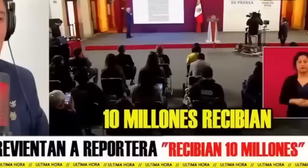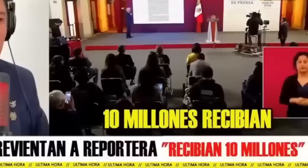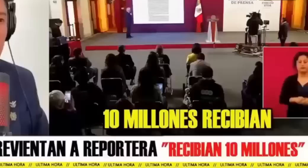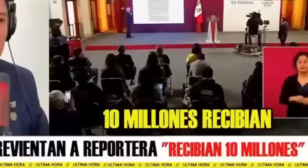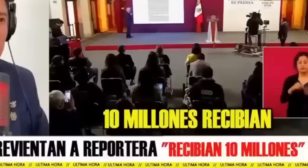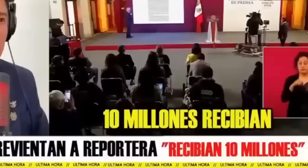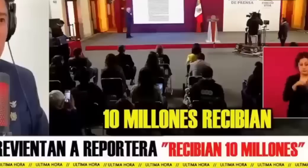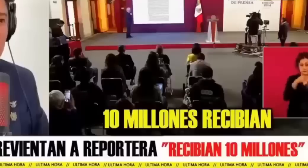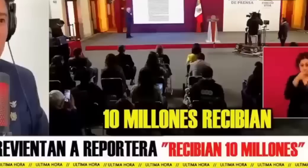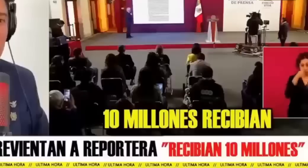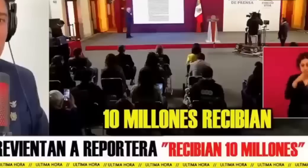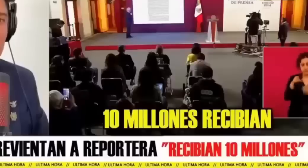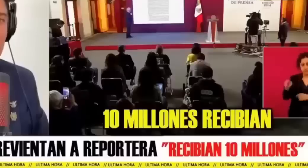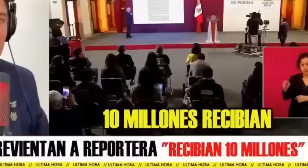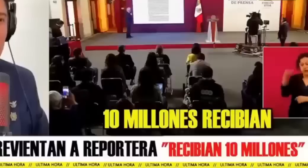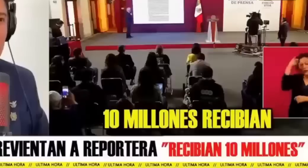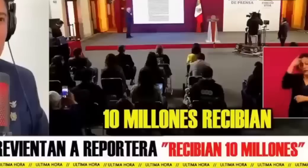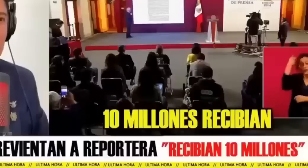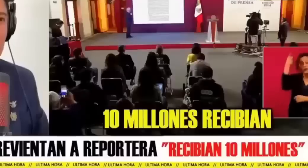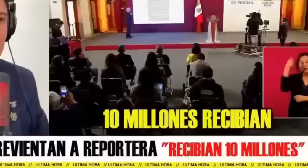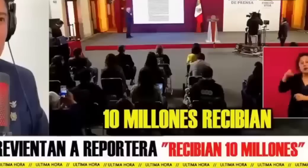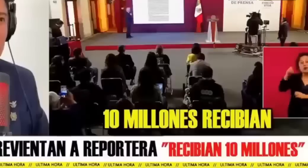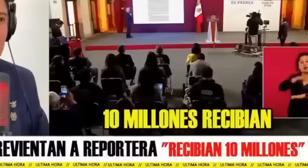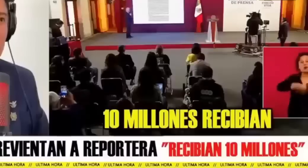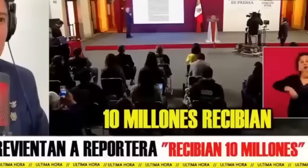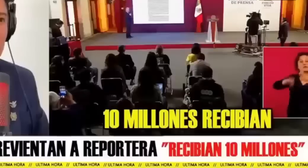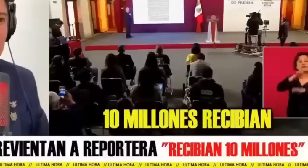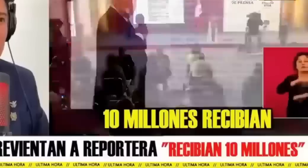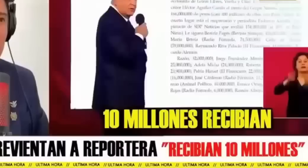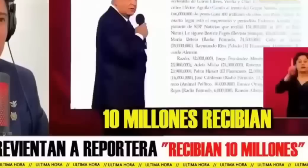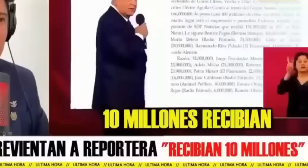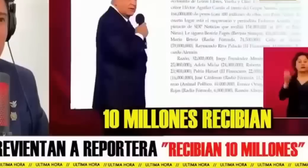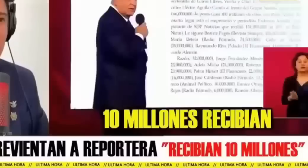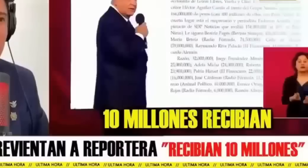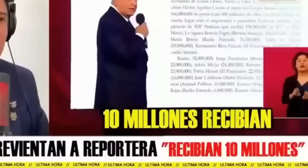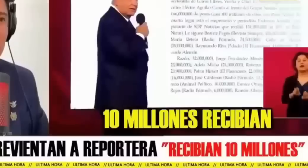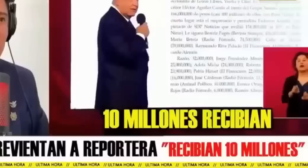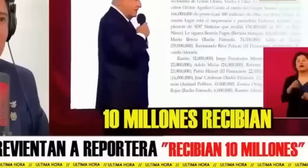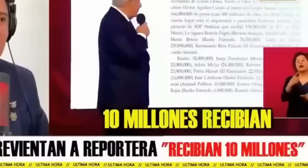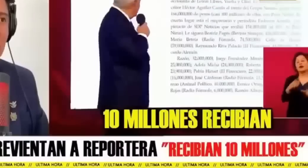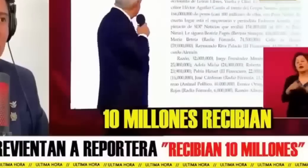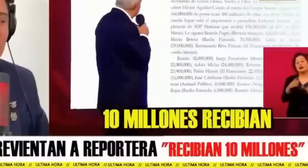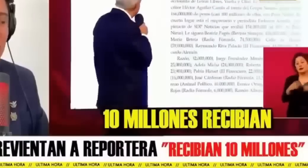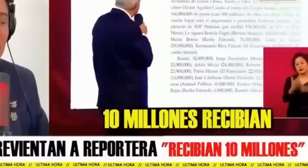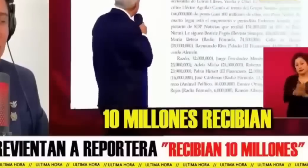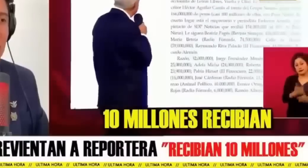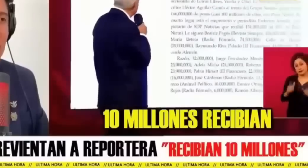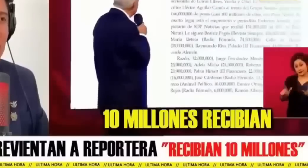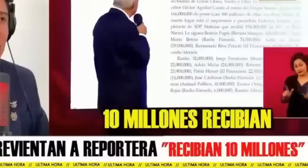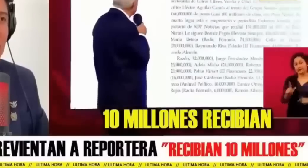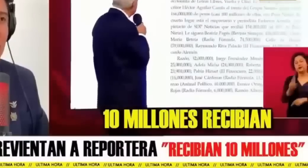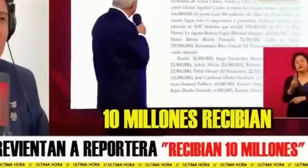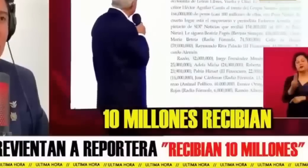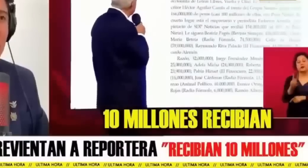como dueño y principal accionista de Letras Libres, Vuelta y Clio.